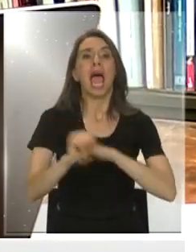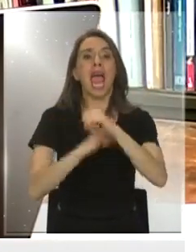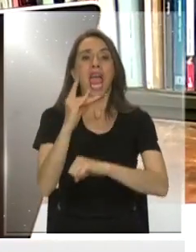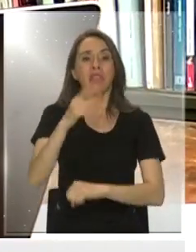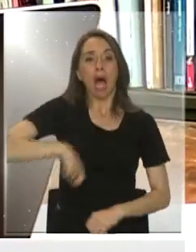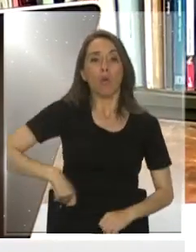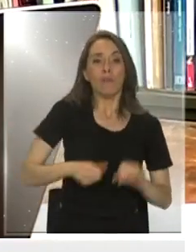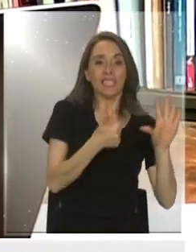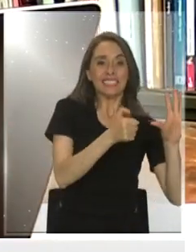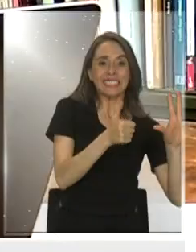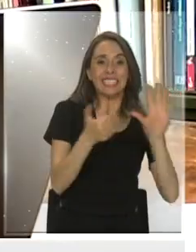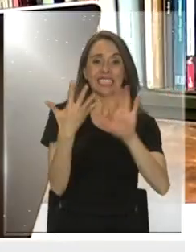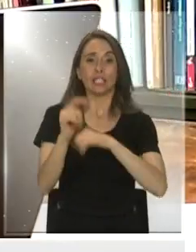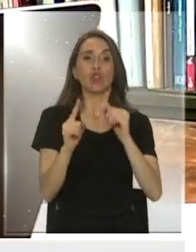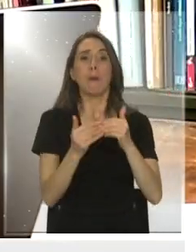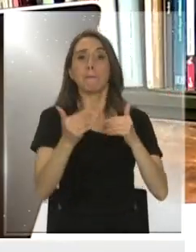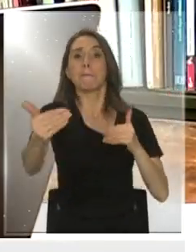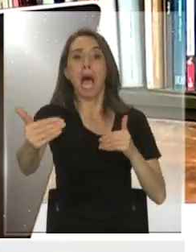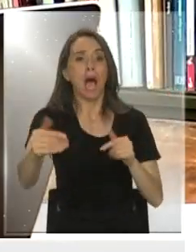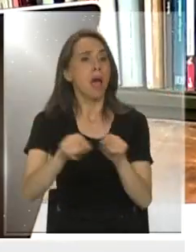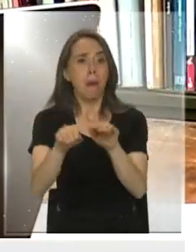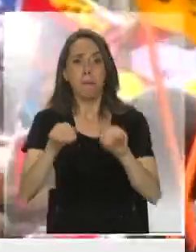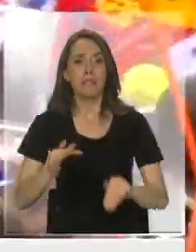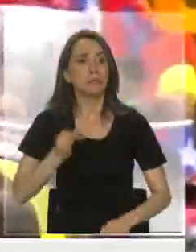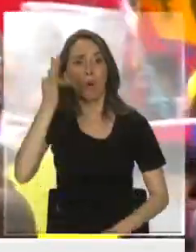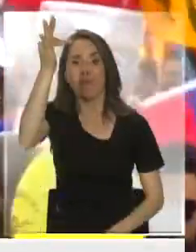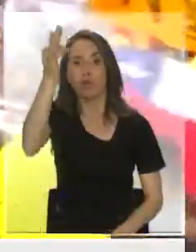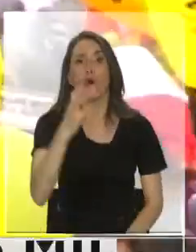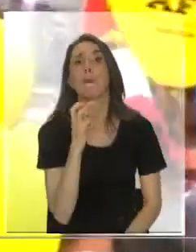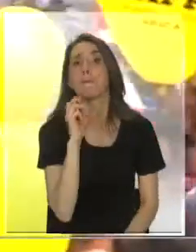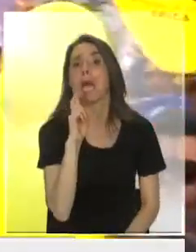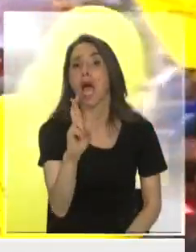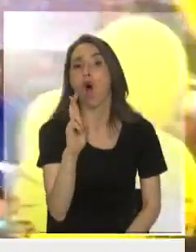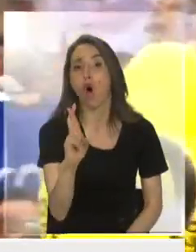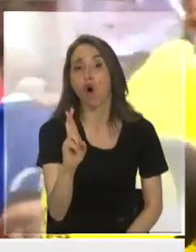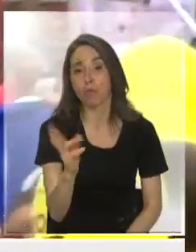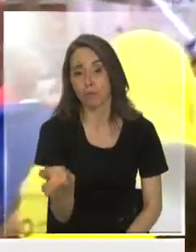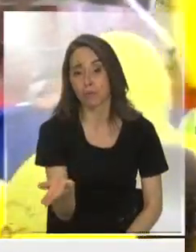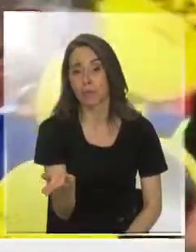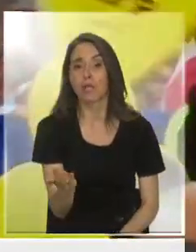jubilación, vamos a seguir donde mismo y en peores situaciones.